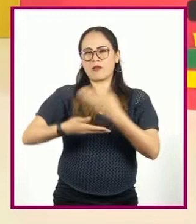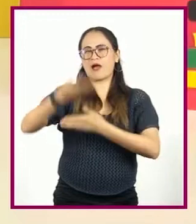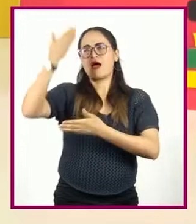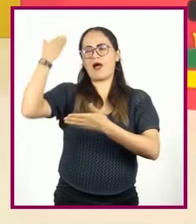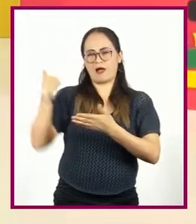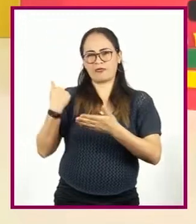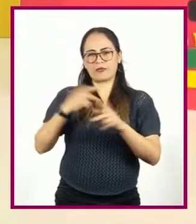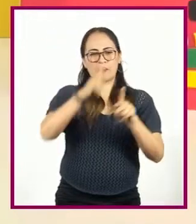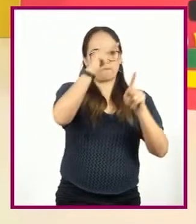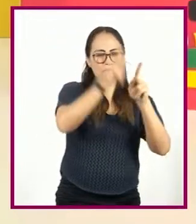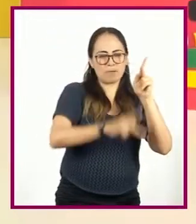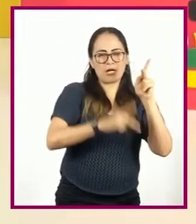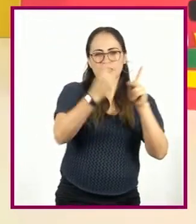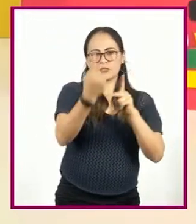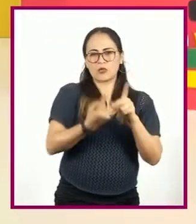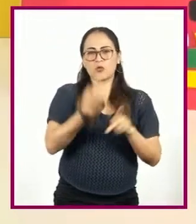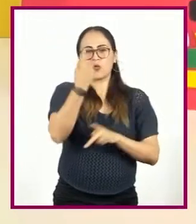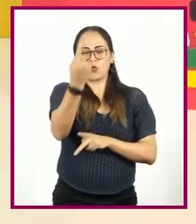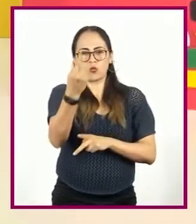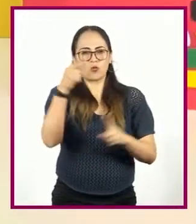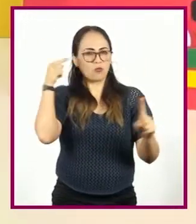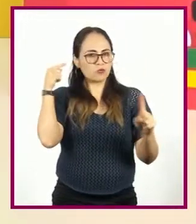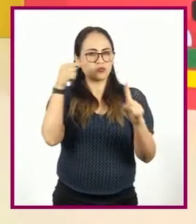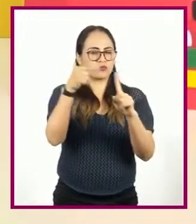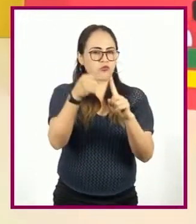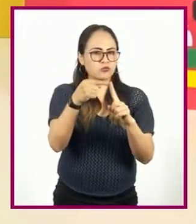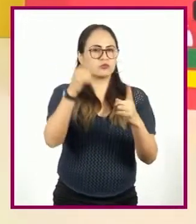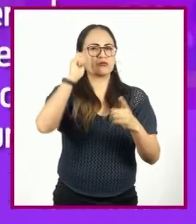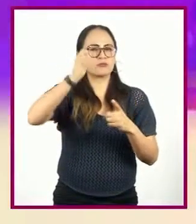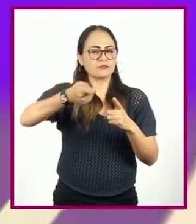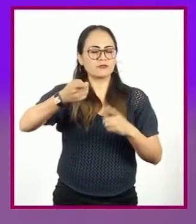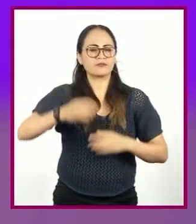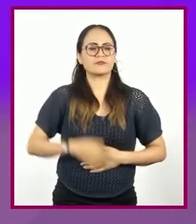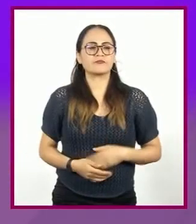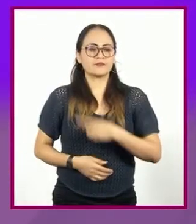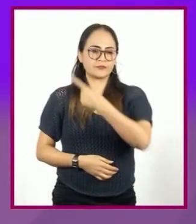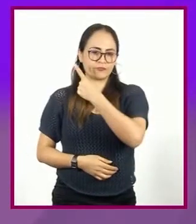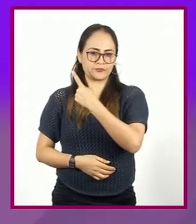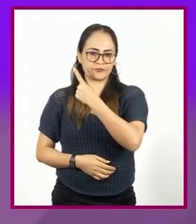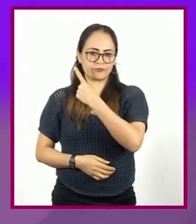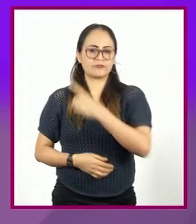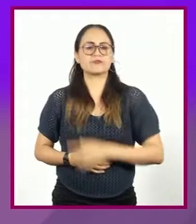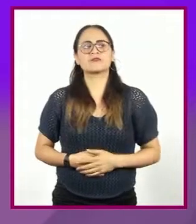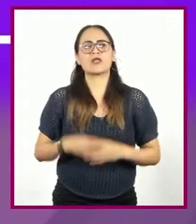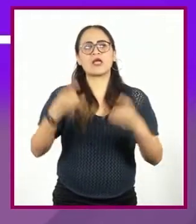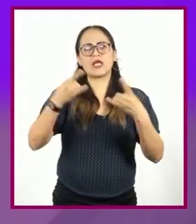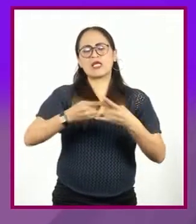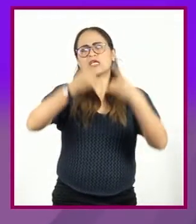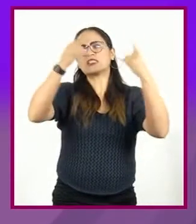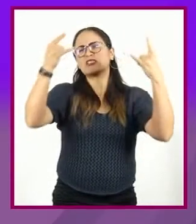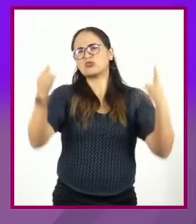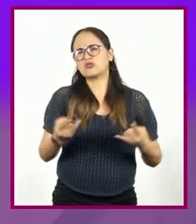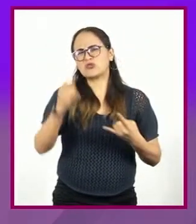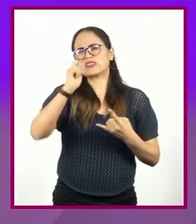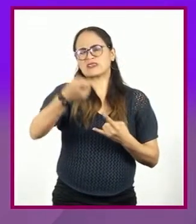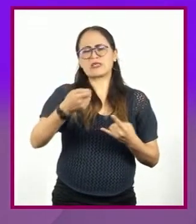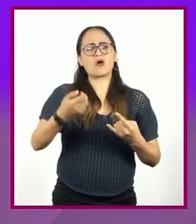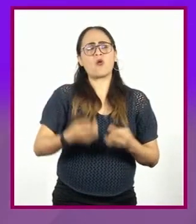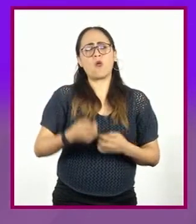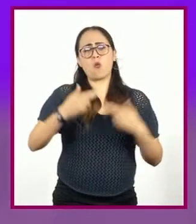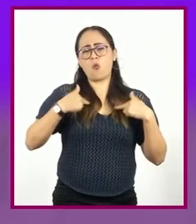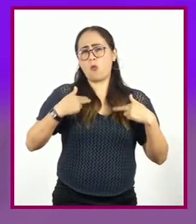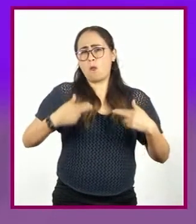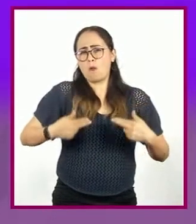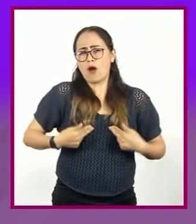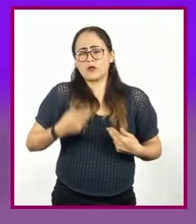primer bloque. Específicamente nos centraremos en reconocer algunos aspectos de la historia de los primeros